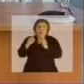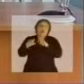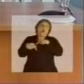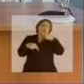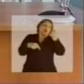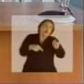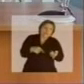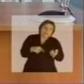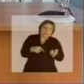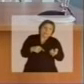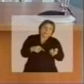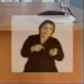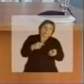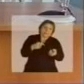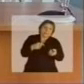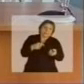Otras